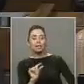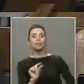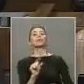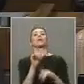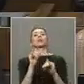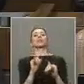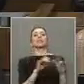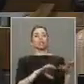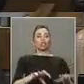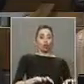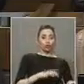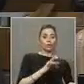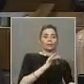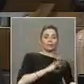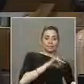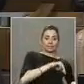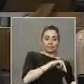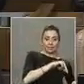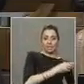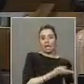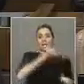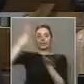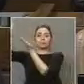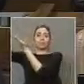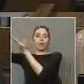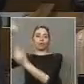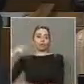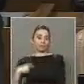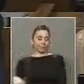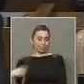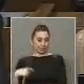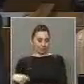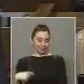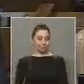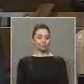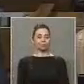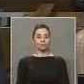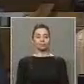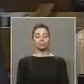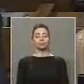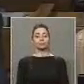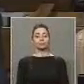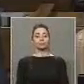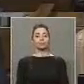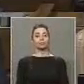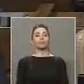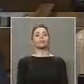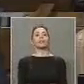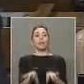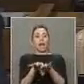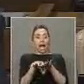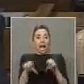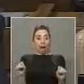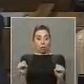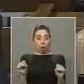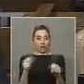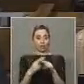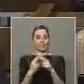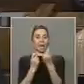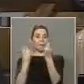a bienes exportados desde Chile a Norteamérica. De forma tal de que acuerdo comercial,